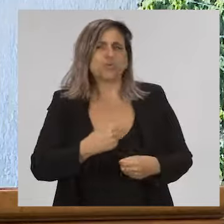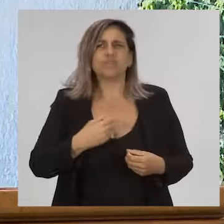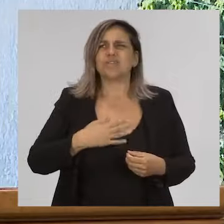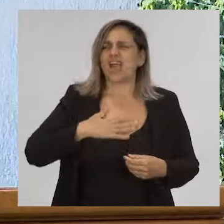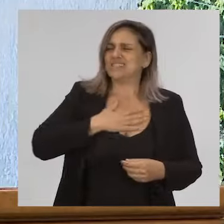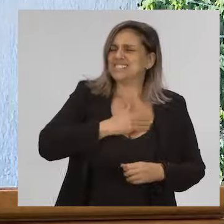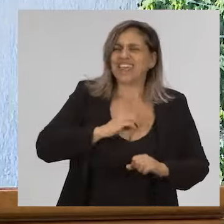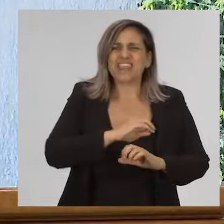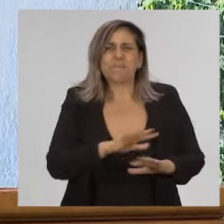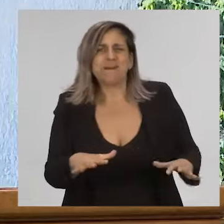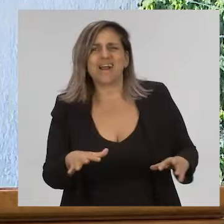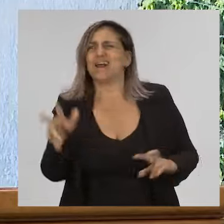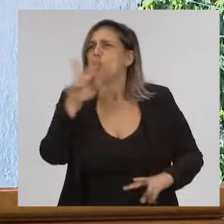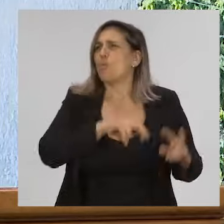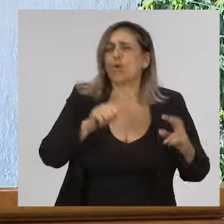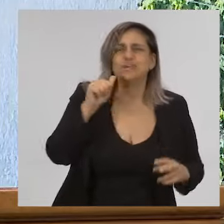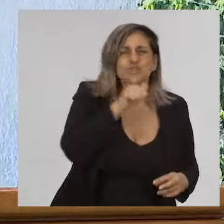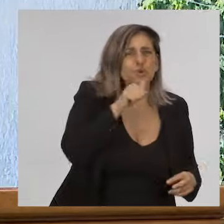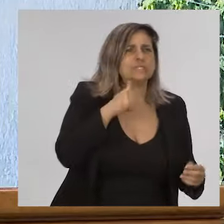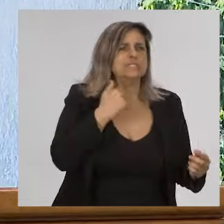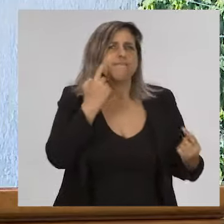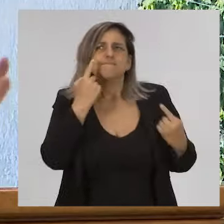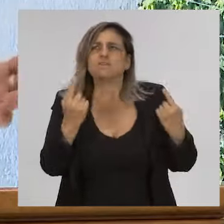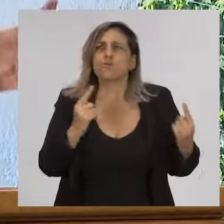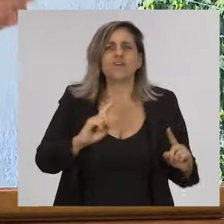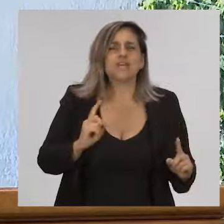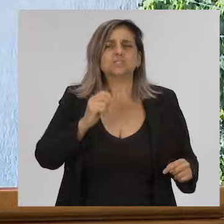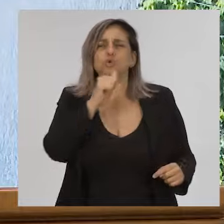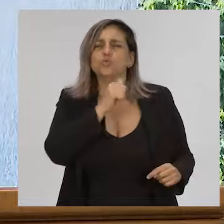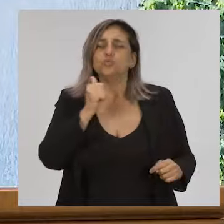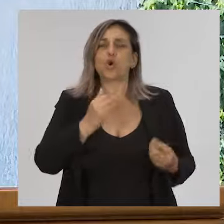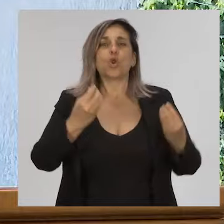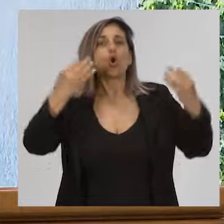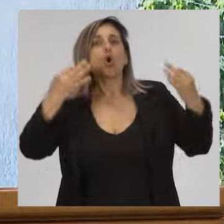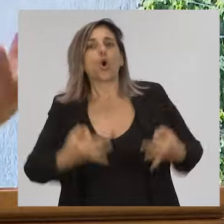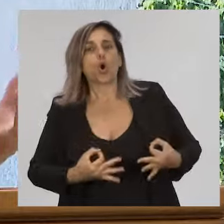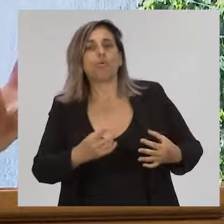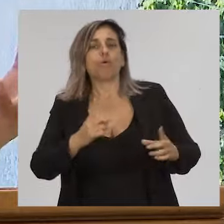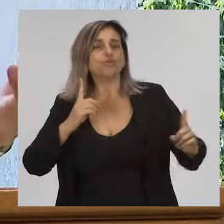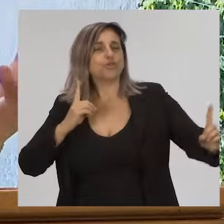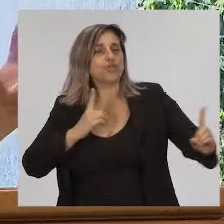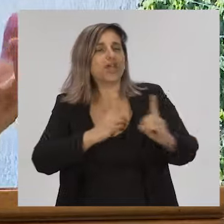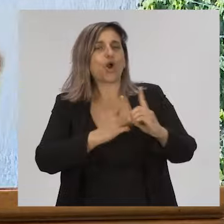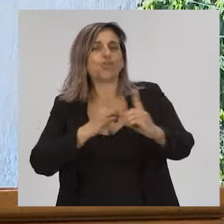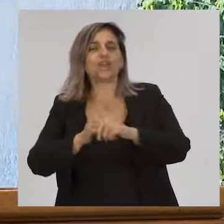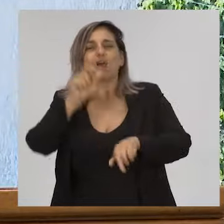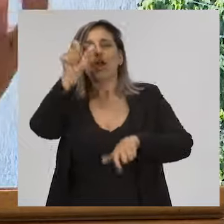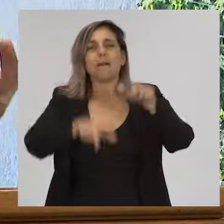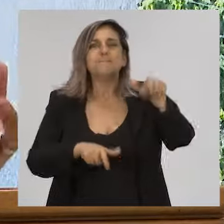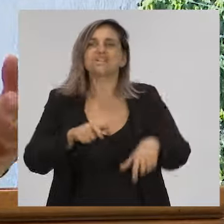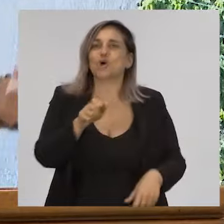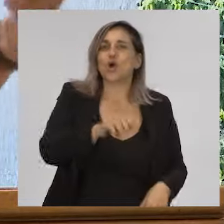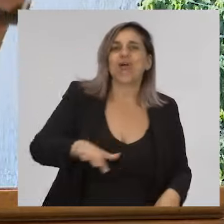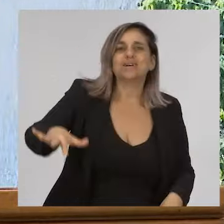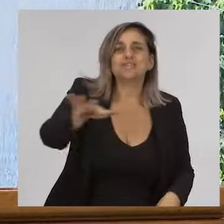uno está dando vueltas sobre sí mismo y no le encontrás la salida, cuando te encontrás con la gente y te abrís